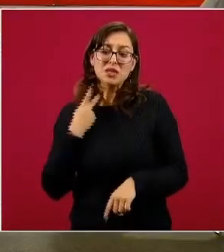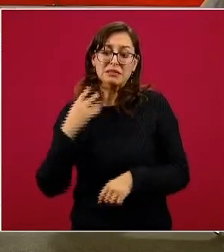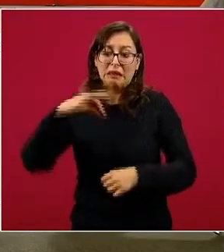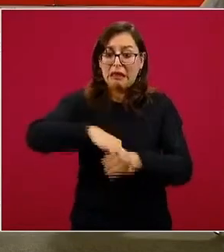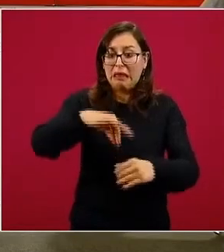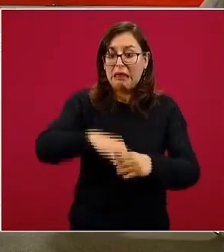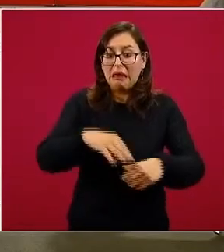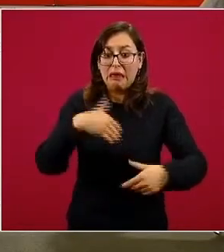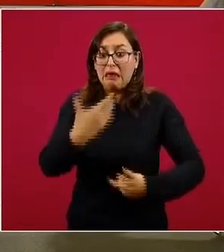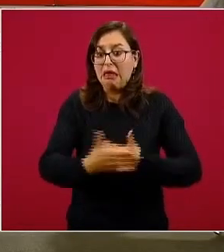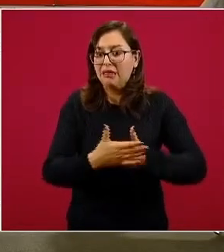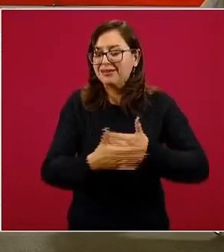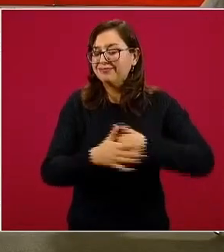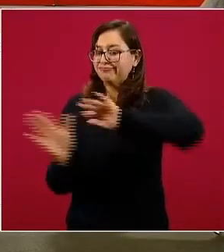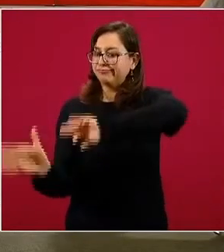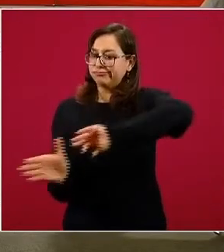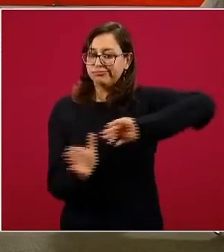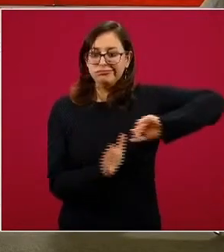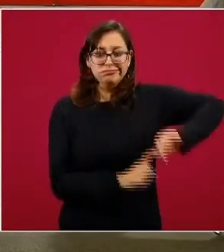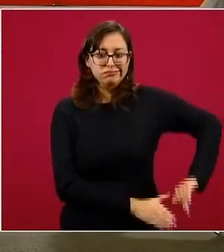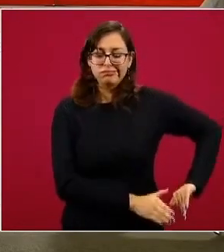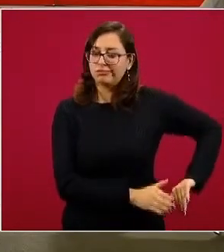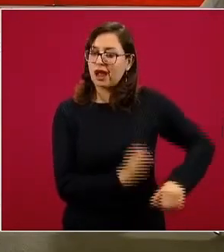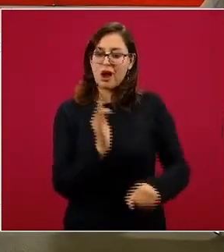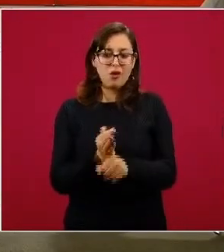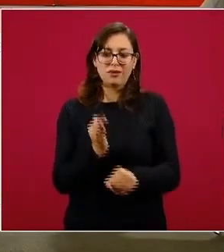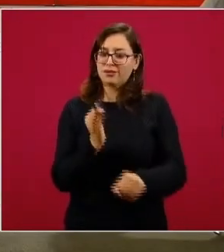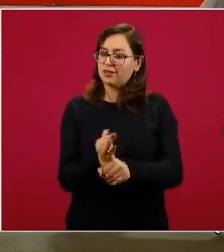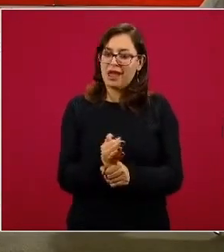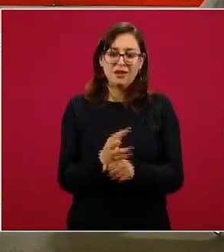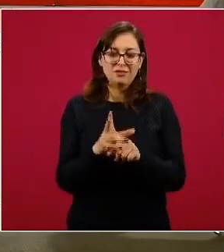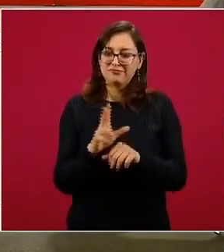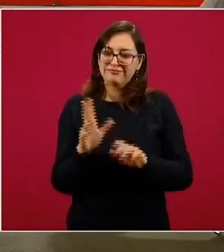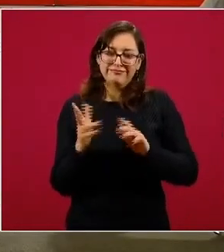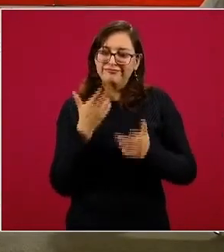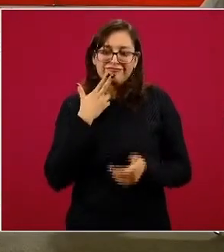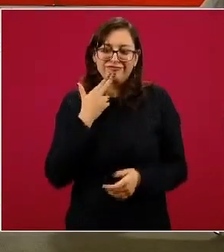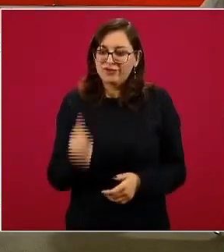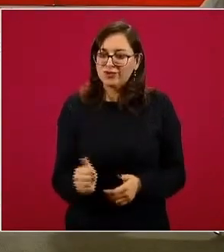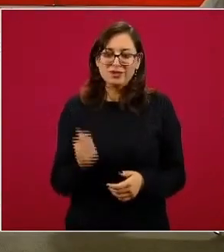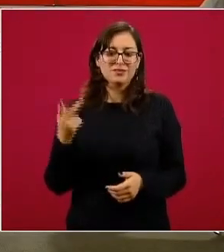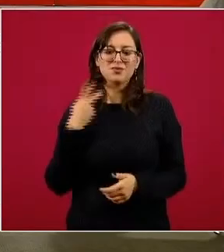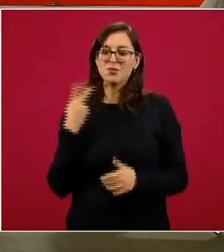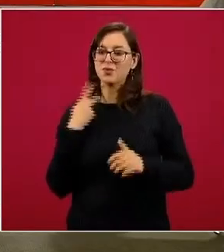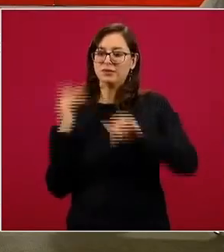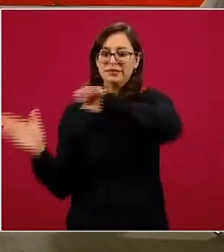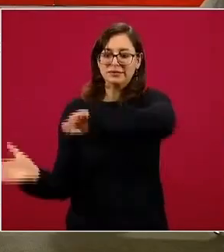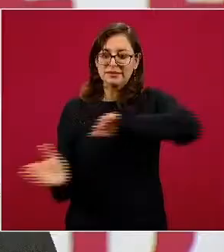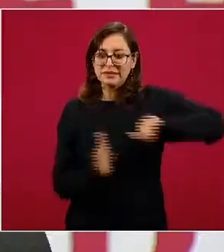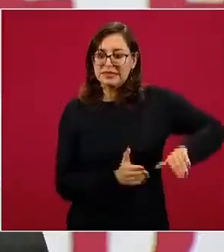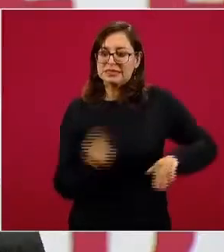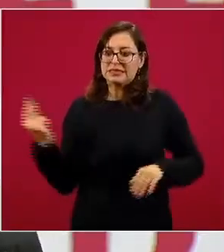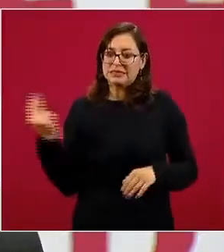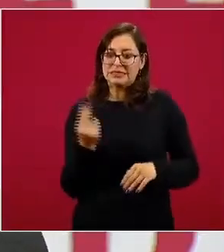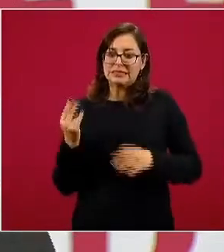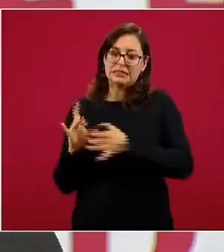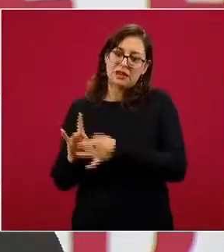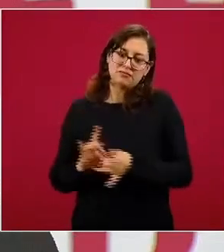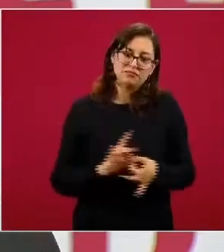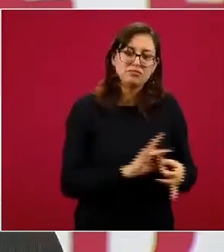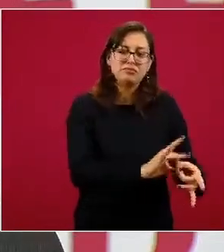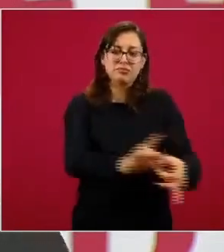partidarias en el campo político. No estamos para eso ahorita, estamos para tener unidad. Y hay